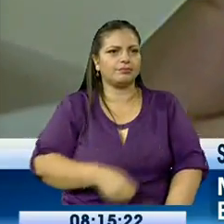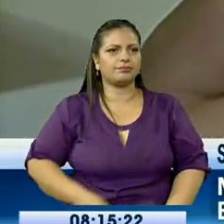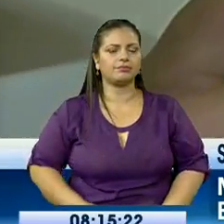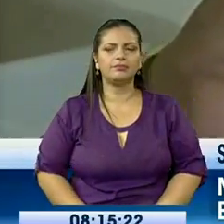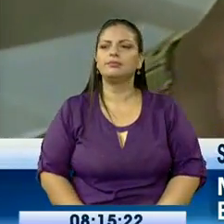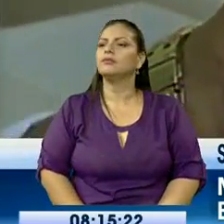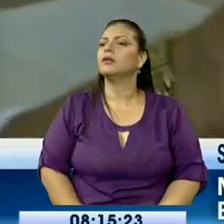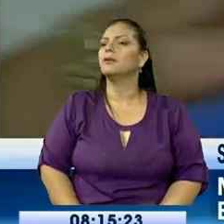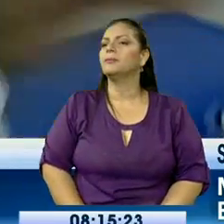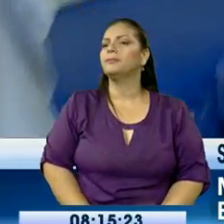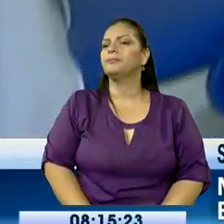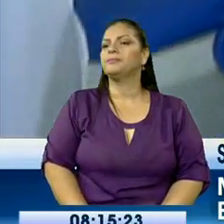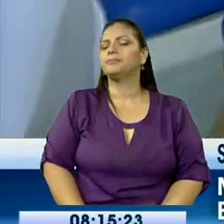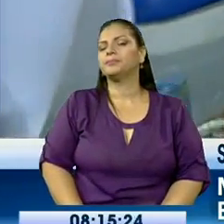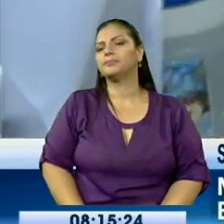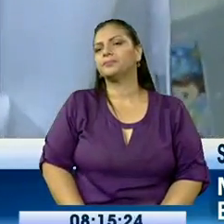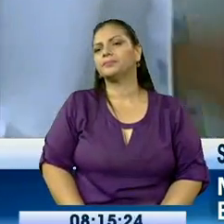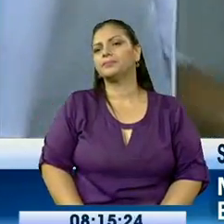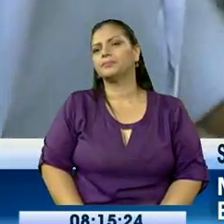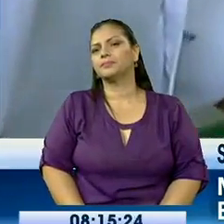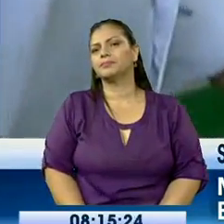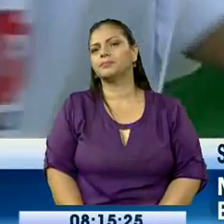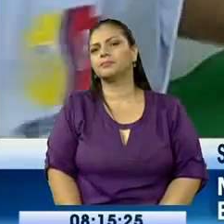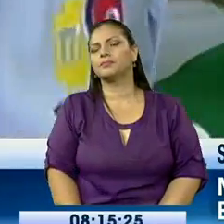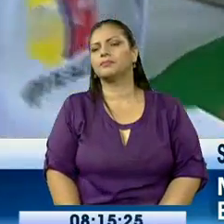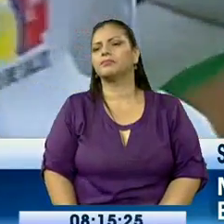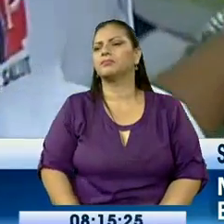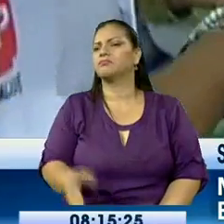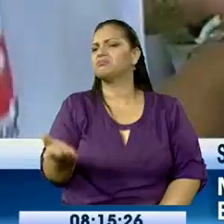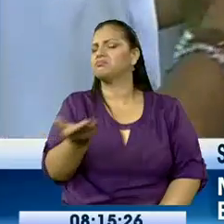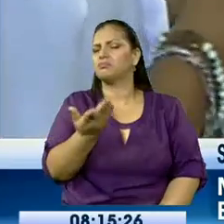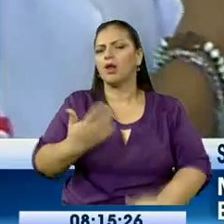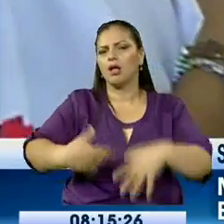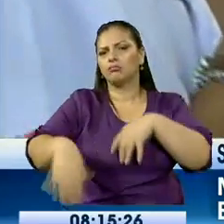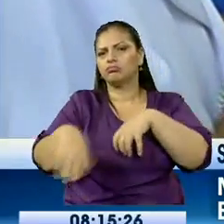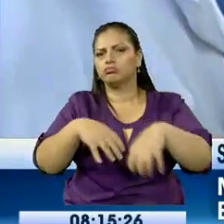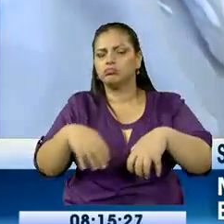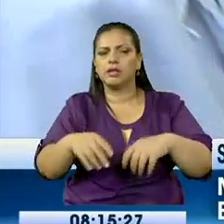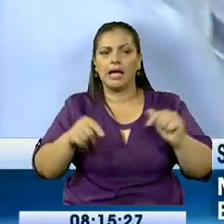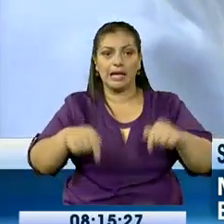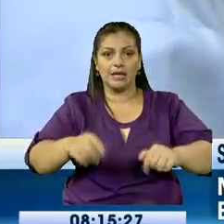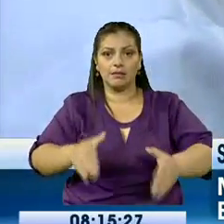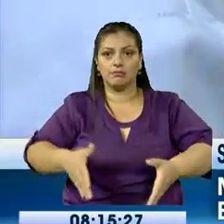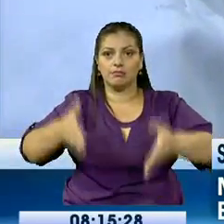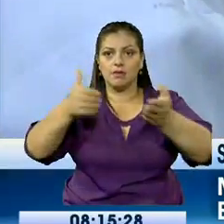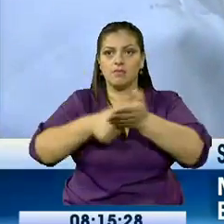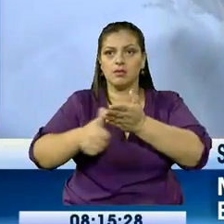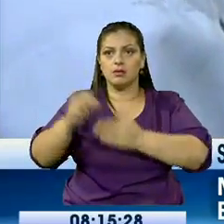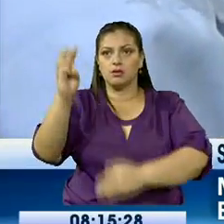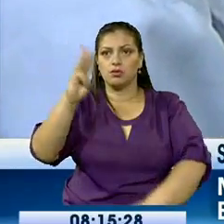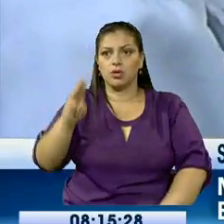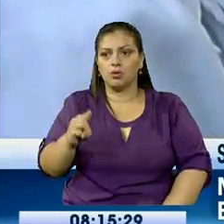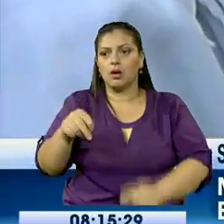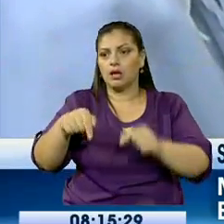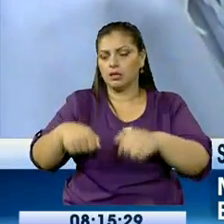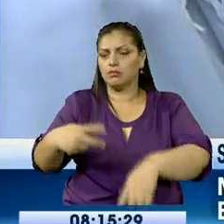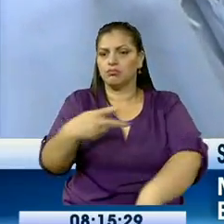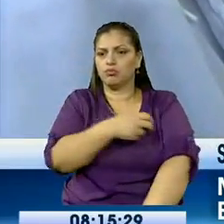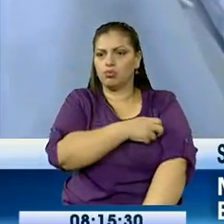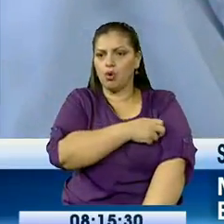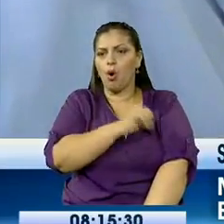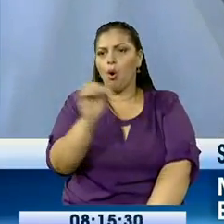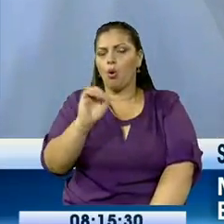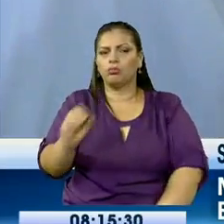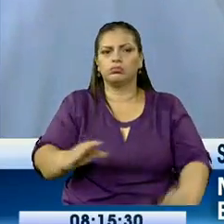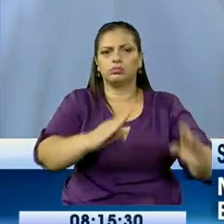acudan acá al centro de salud, ¿están realizando jornadas o brigadas en sectores para vacunar a las personas en sus domicilios? Pues durante la